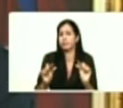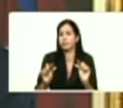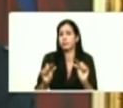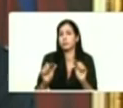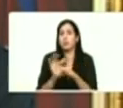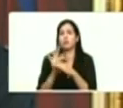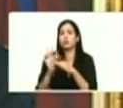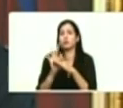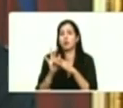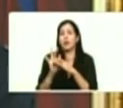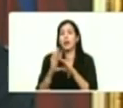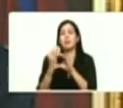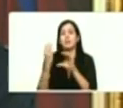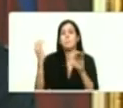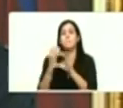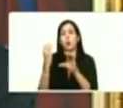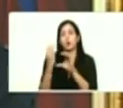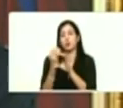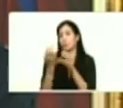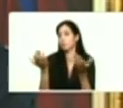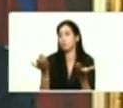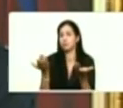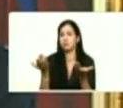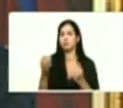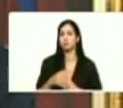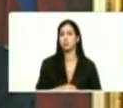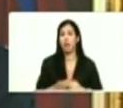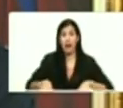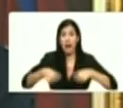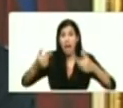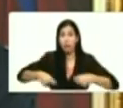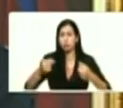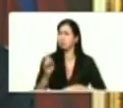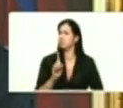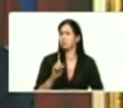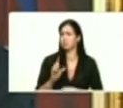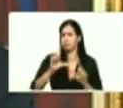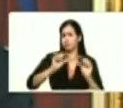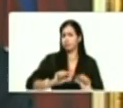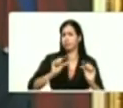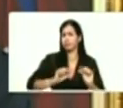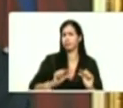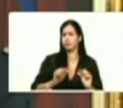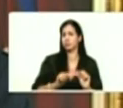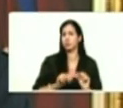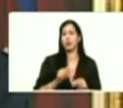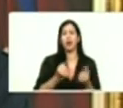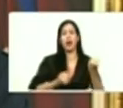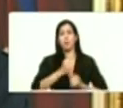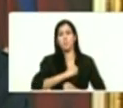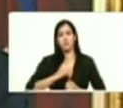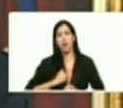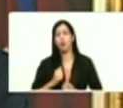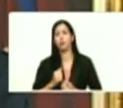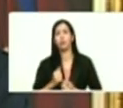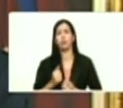transporte público en manos de privados de particulares o de cooperativas